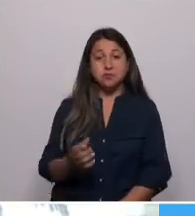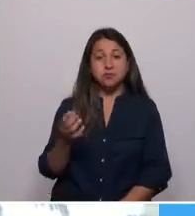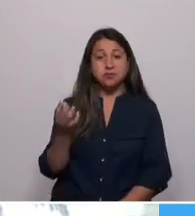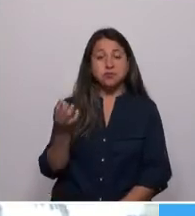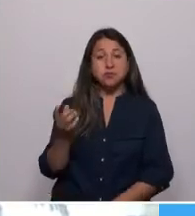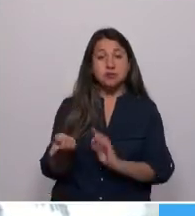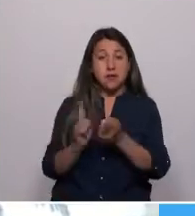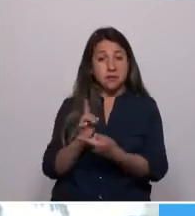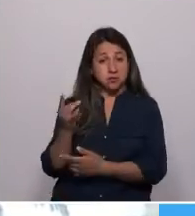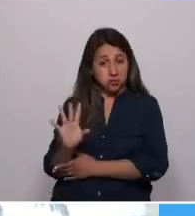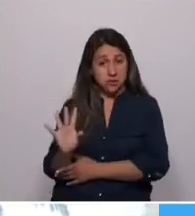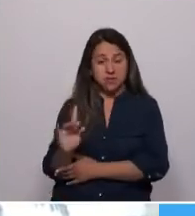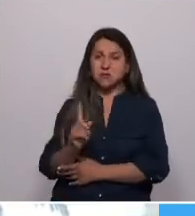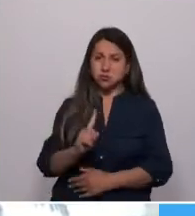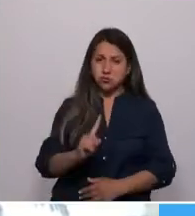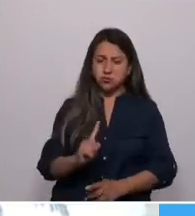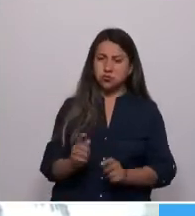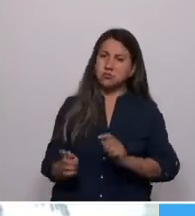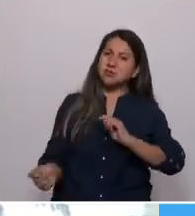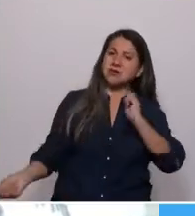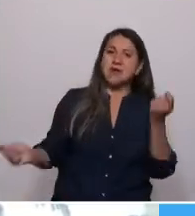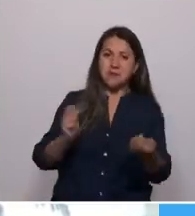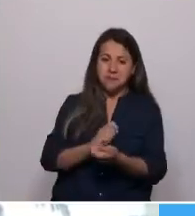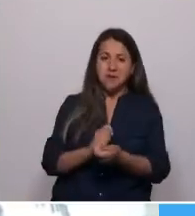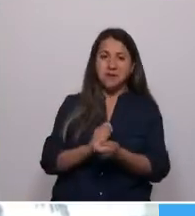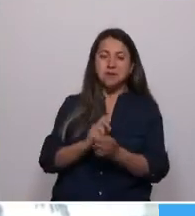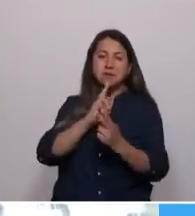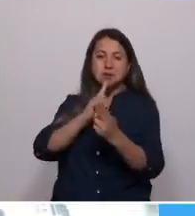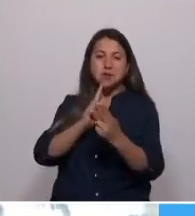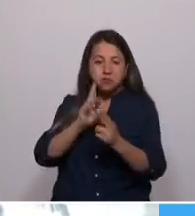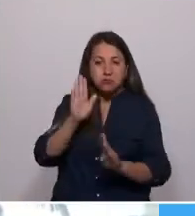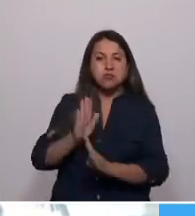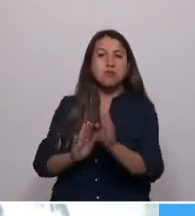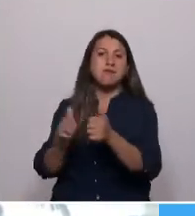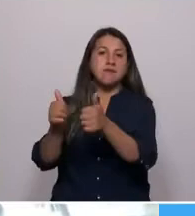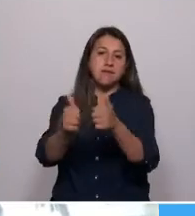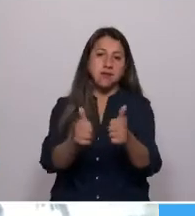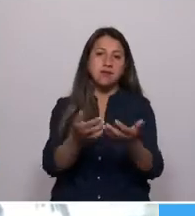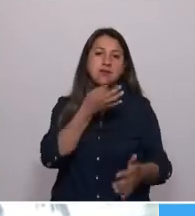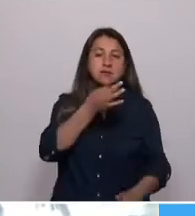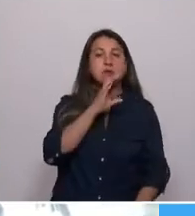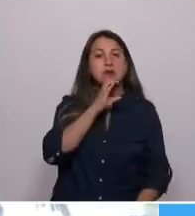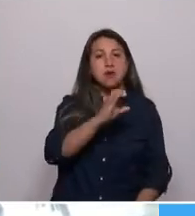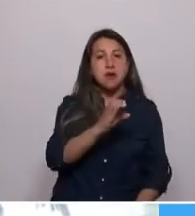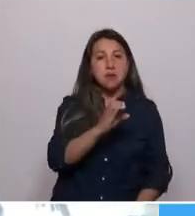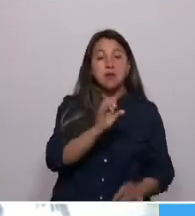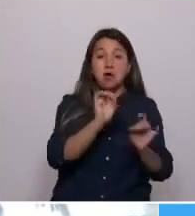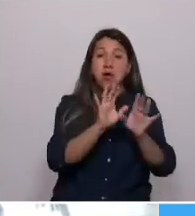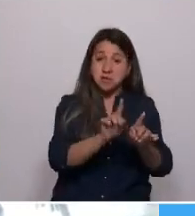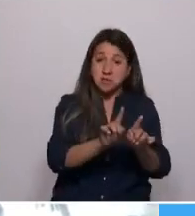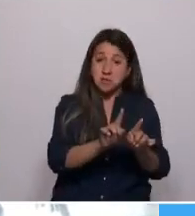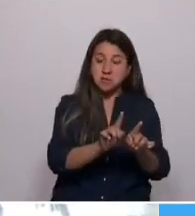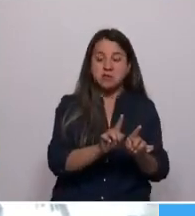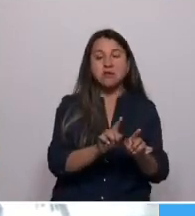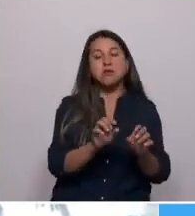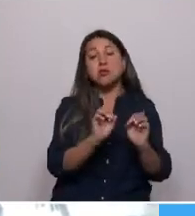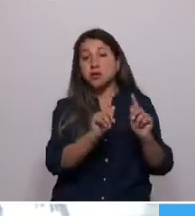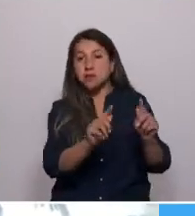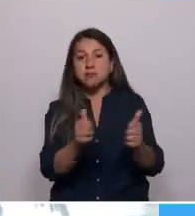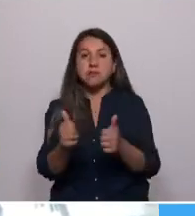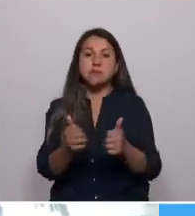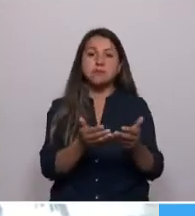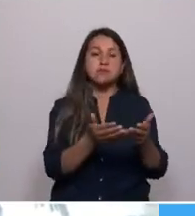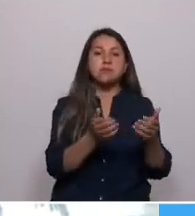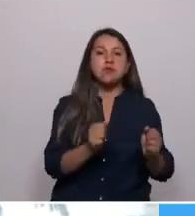cambiar sino de cambiar para bien como decimos en el campo sólo así podremos traer la estabilidad